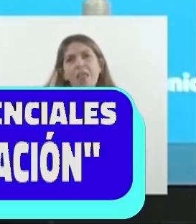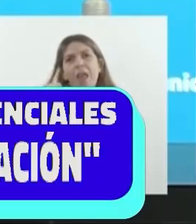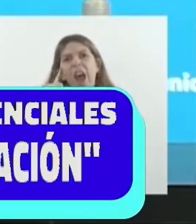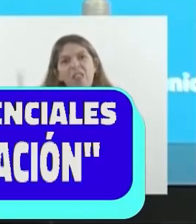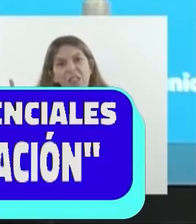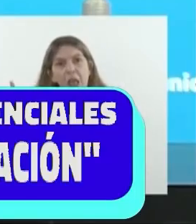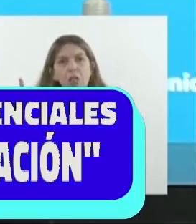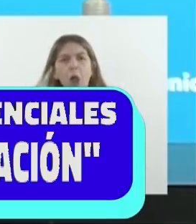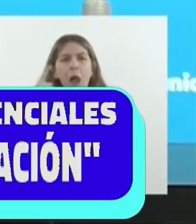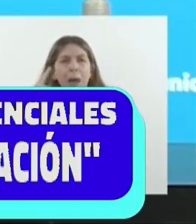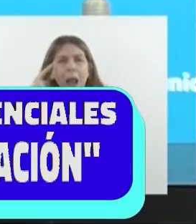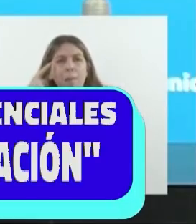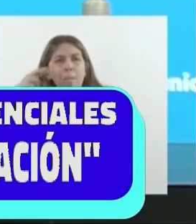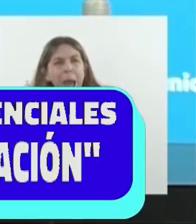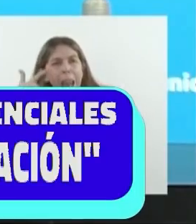encontrar salidas.